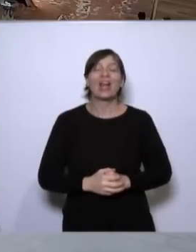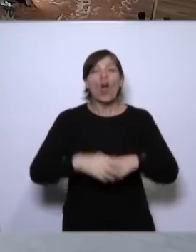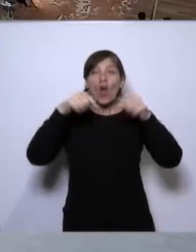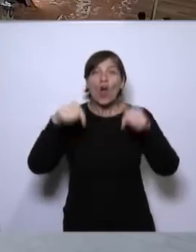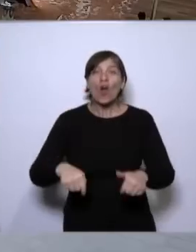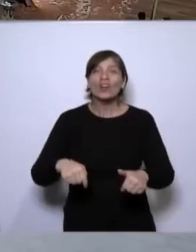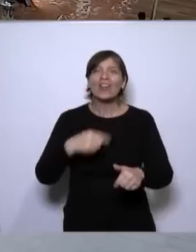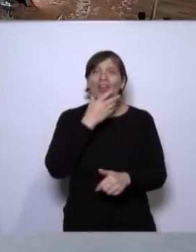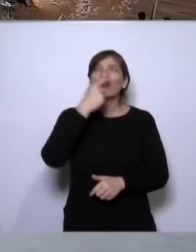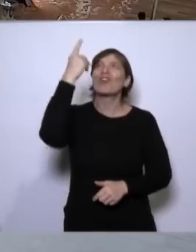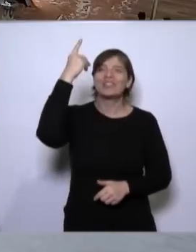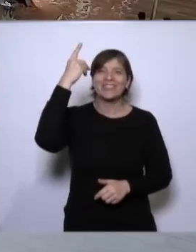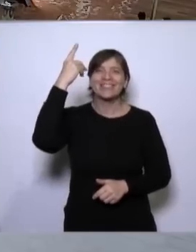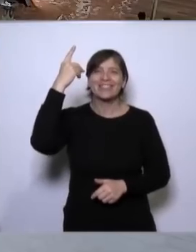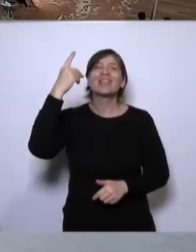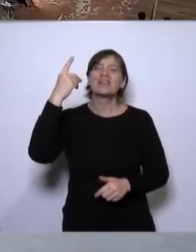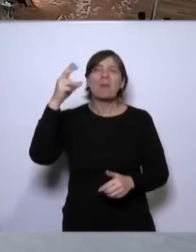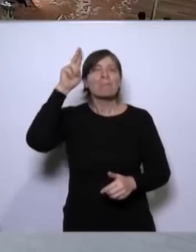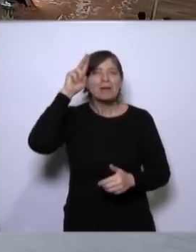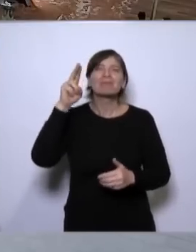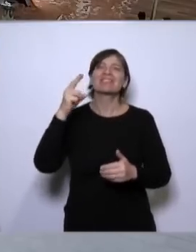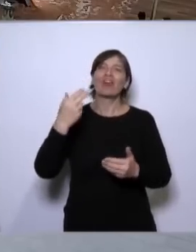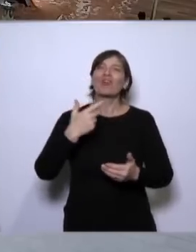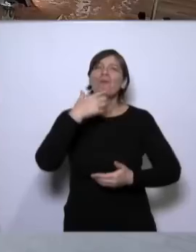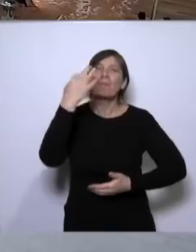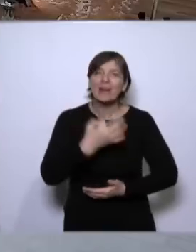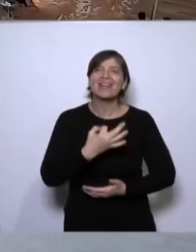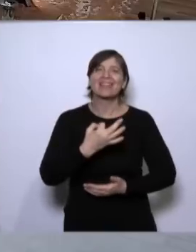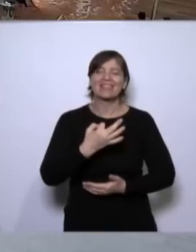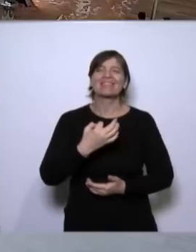Y hoy Dios nos ha permitido concretar